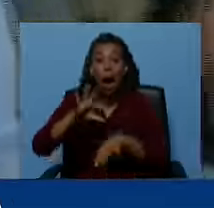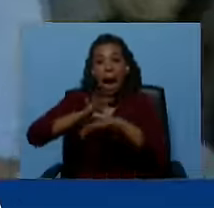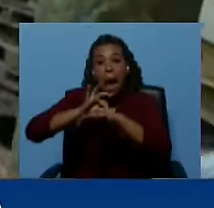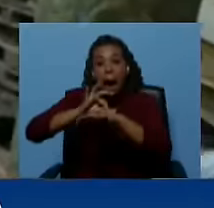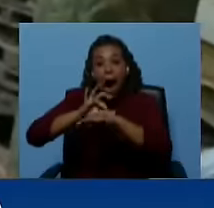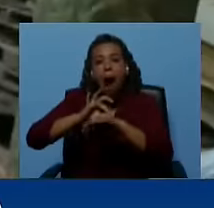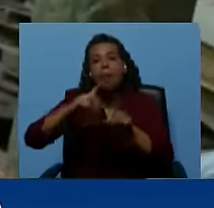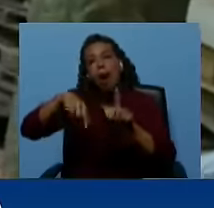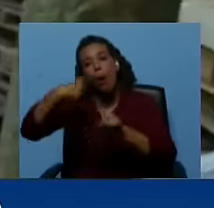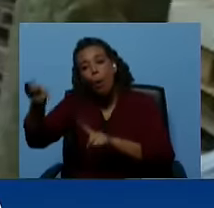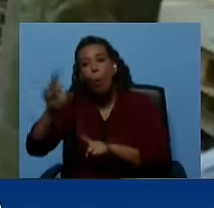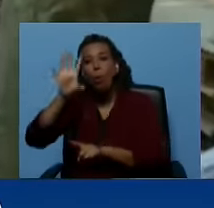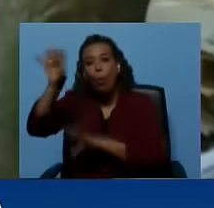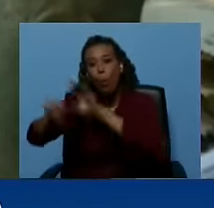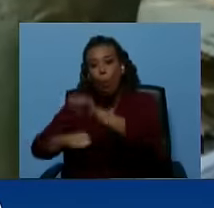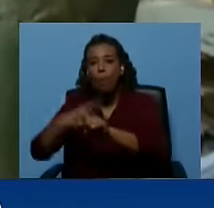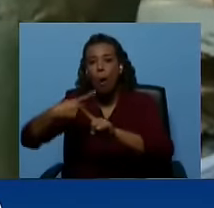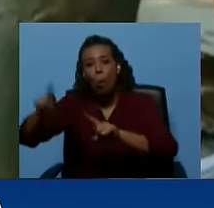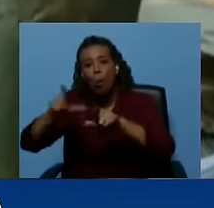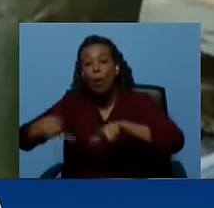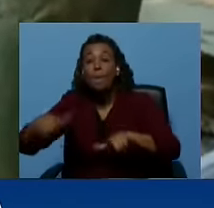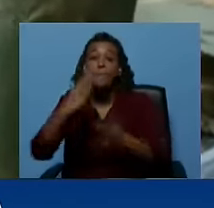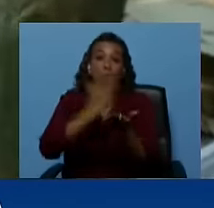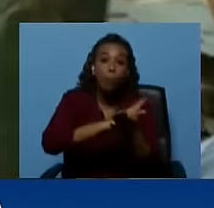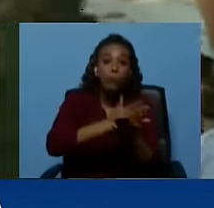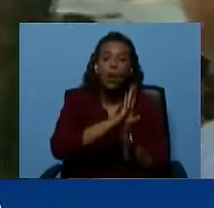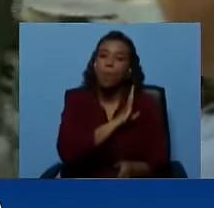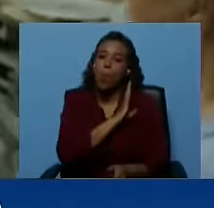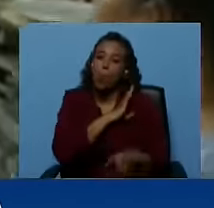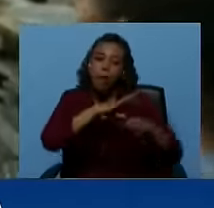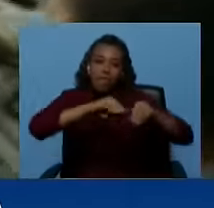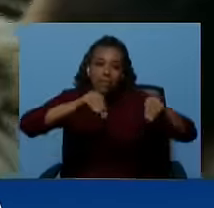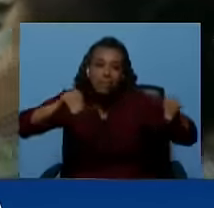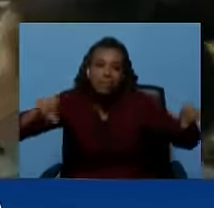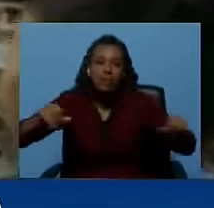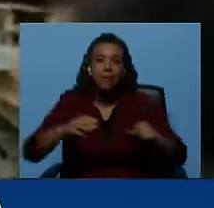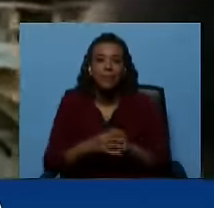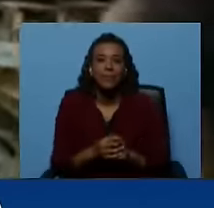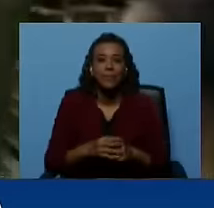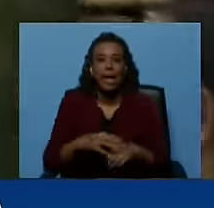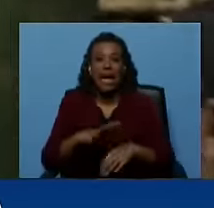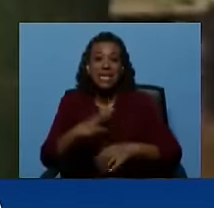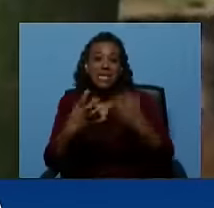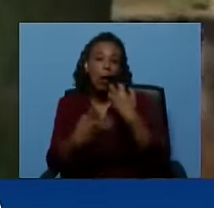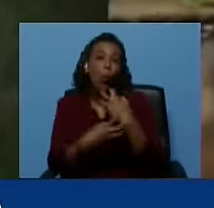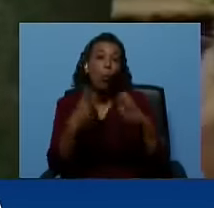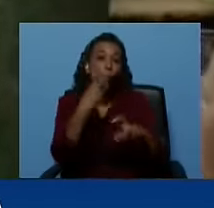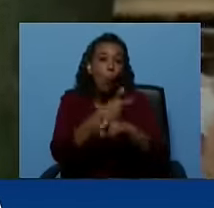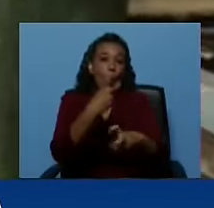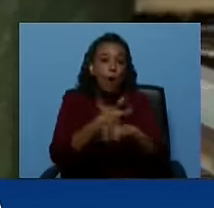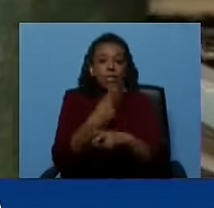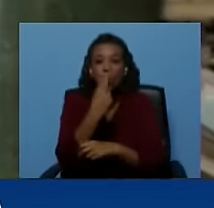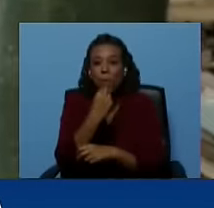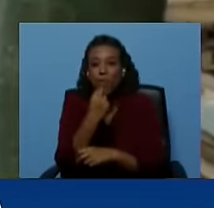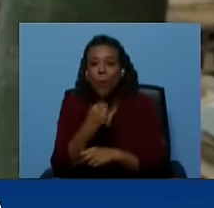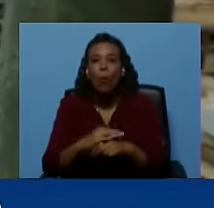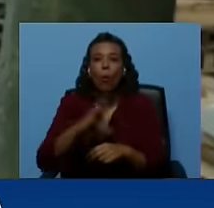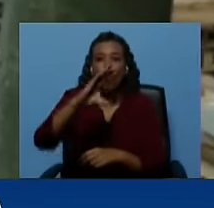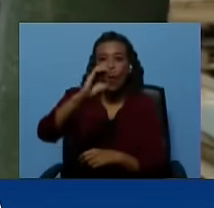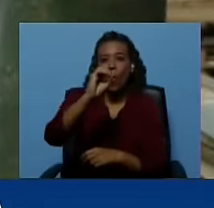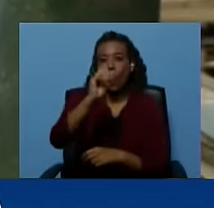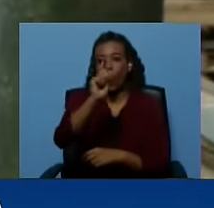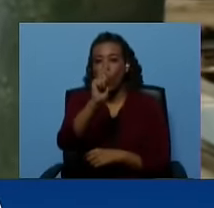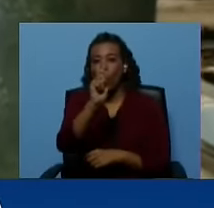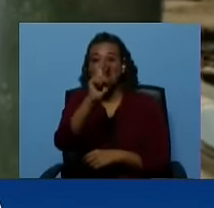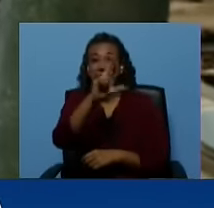la traen la traemos pero la verdura se produce Ese es costilla y hueso rojo Ah mira cita como te